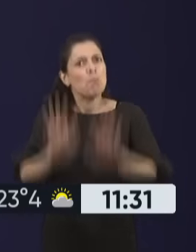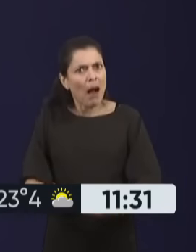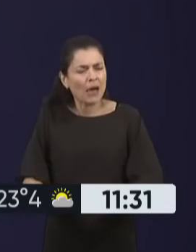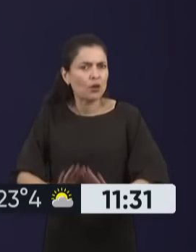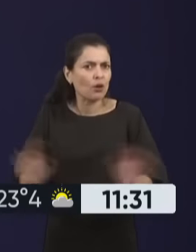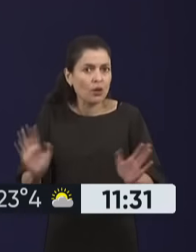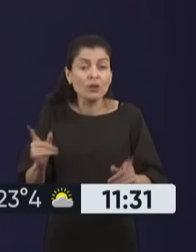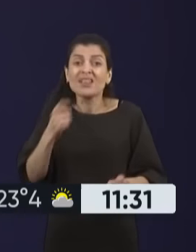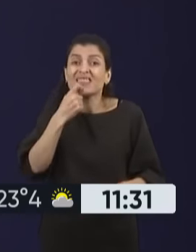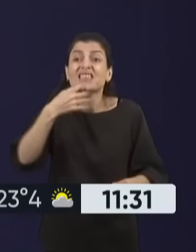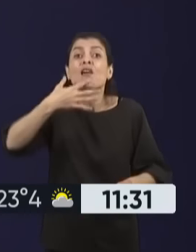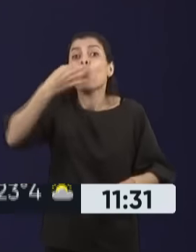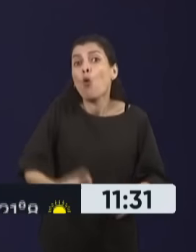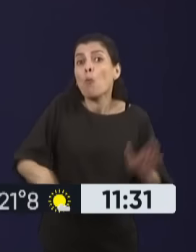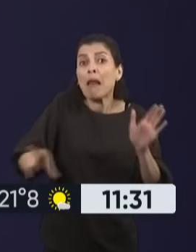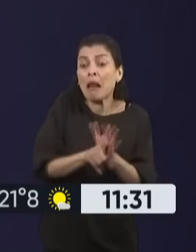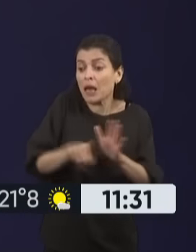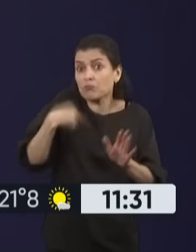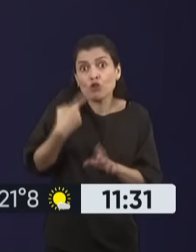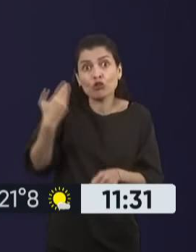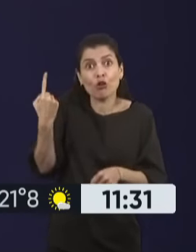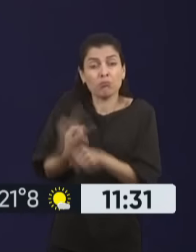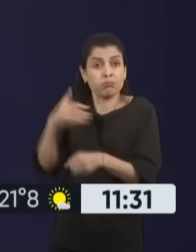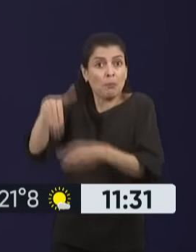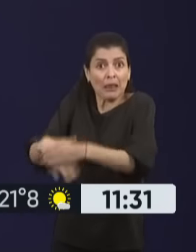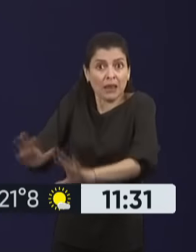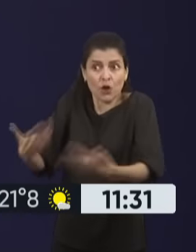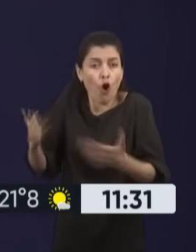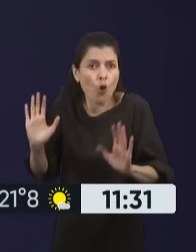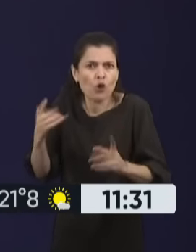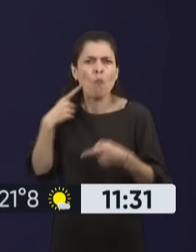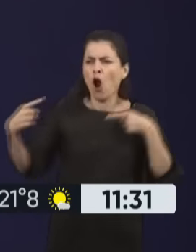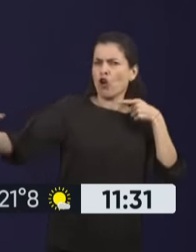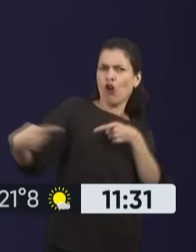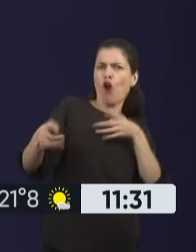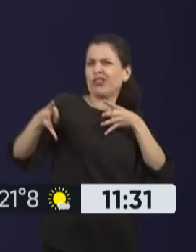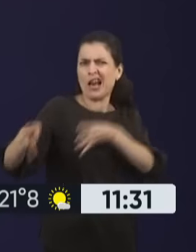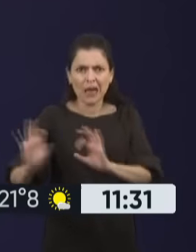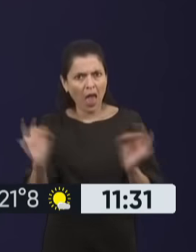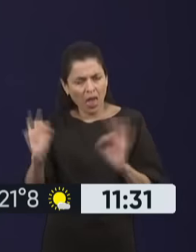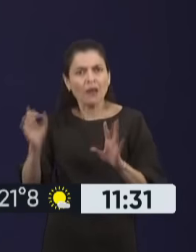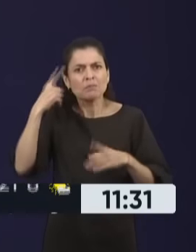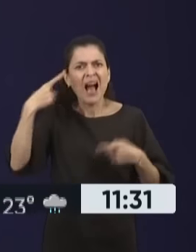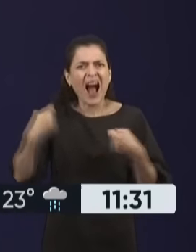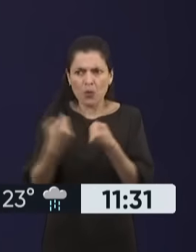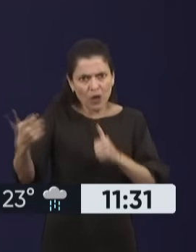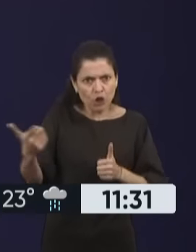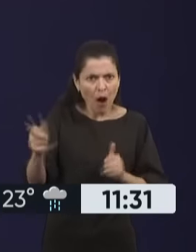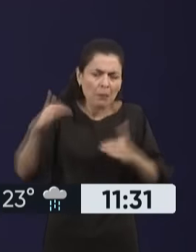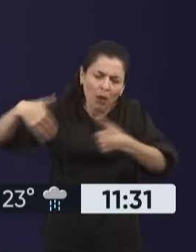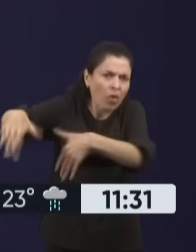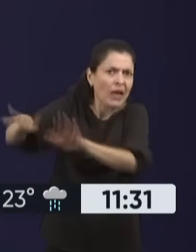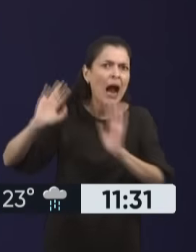repito dentro de la ley está nosotros no no nos oponemos a eso podemos no estar de acuerdo pero no nos oponemos